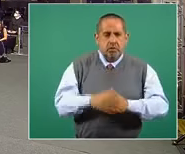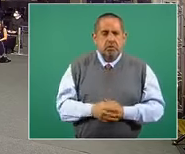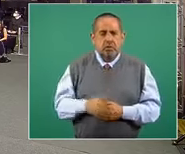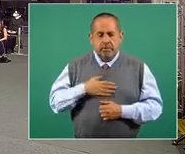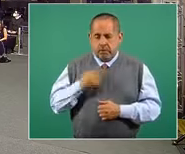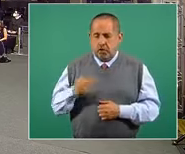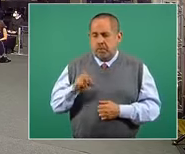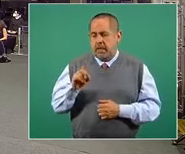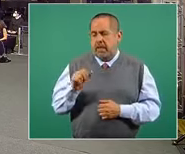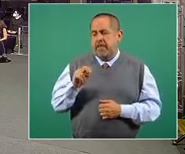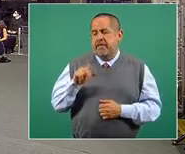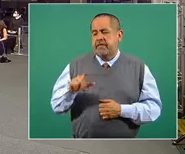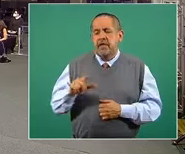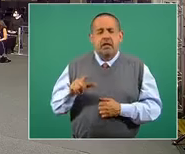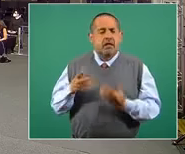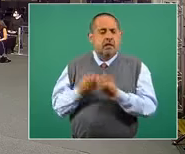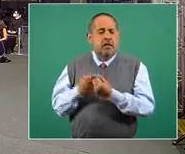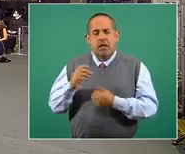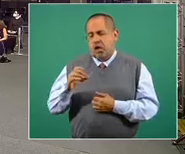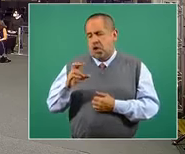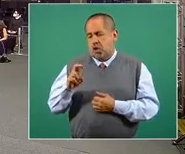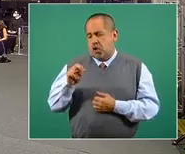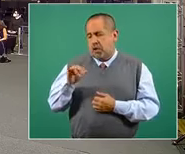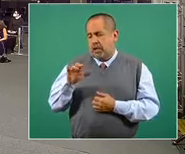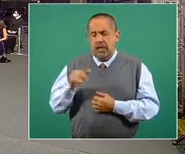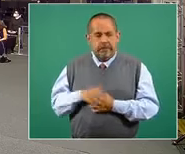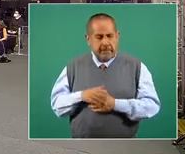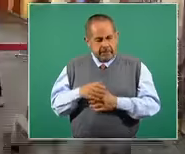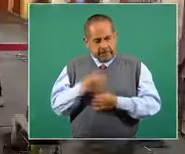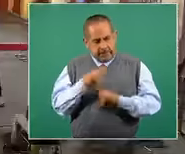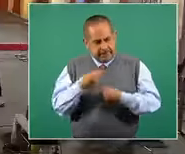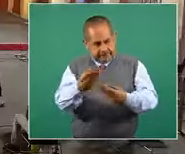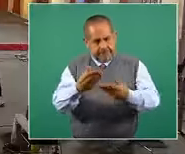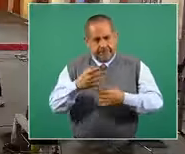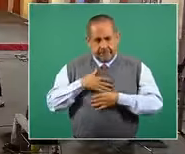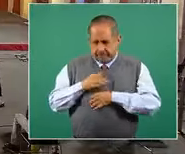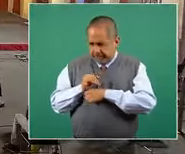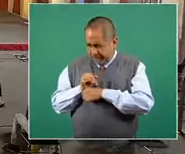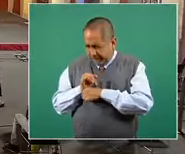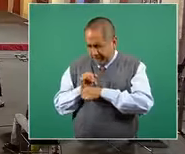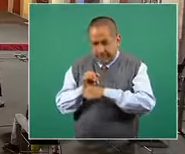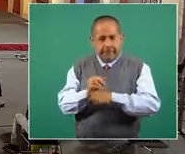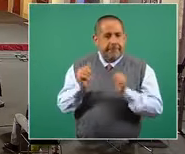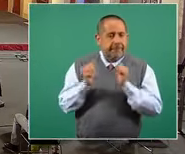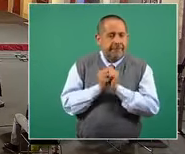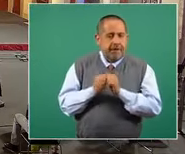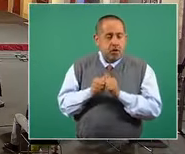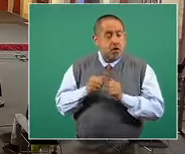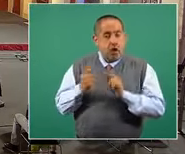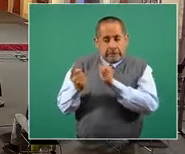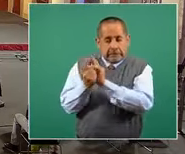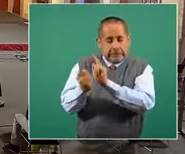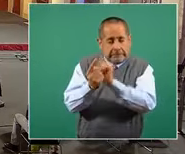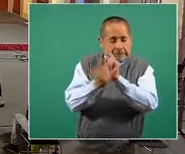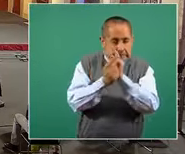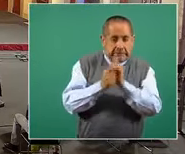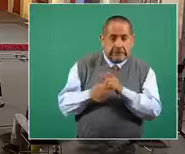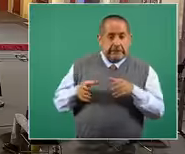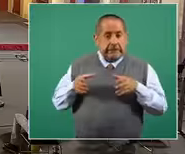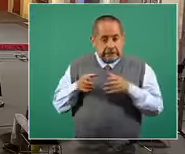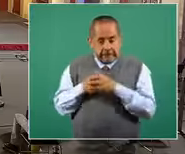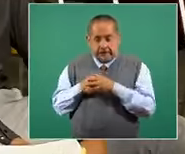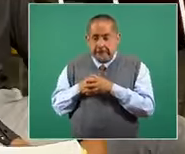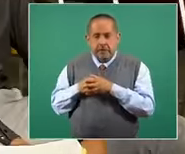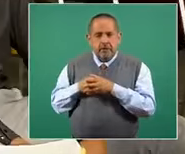Daniel Blancas, de Crónica. Le comparto un ejercicio que hice con brigadistas, un ejercicio de campo acompañándolos en